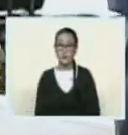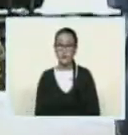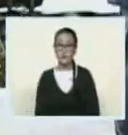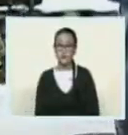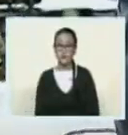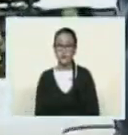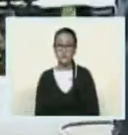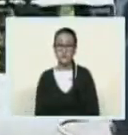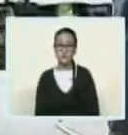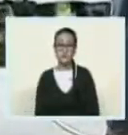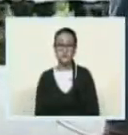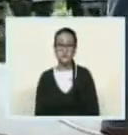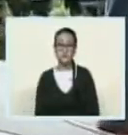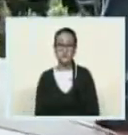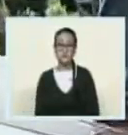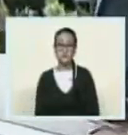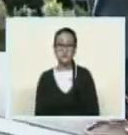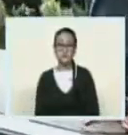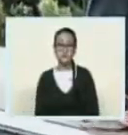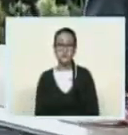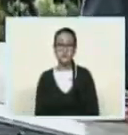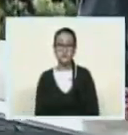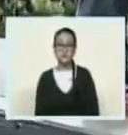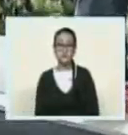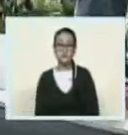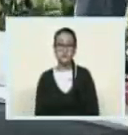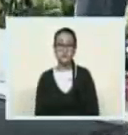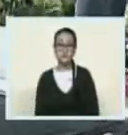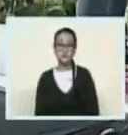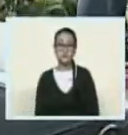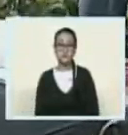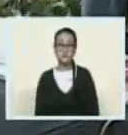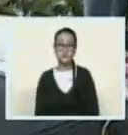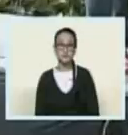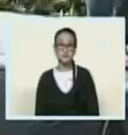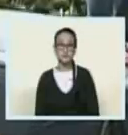Lo sabe Rodolfo, que es mi amigo de hace muchos años.